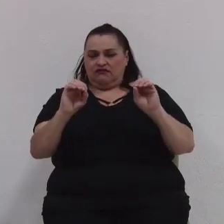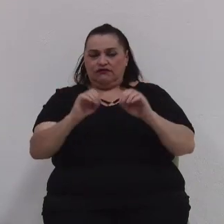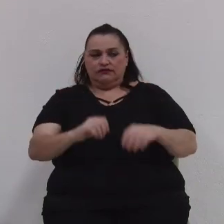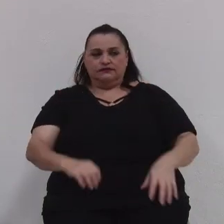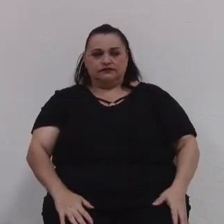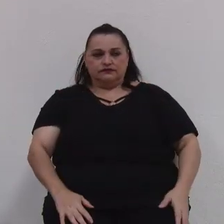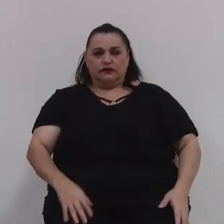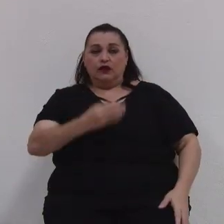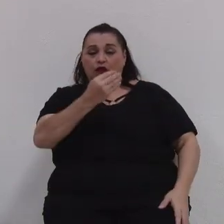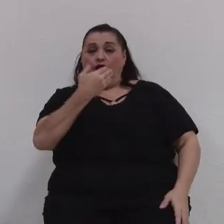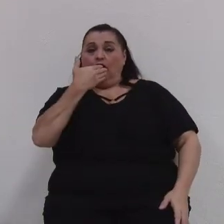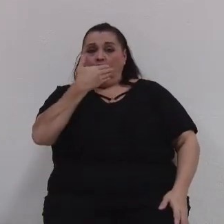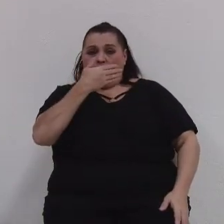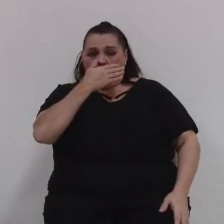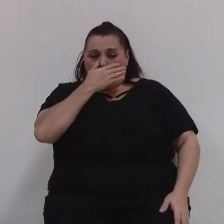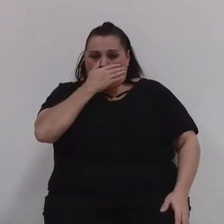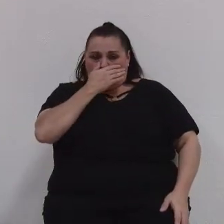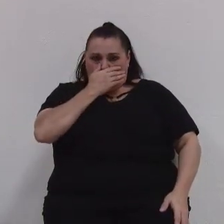Muchísimas gracias.